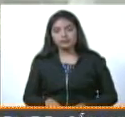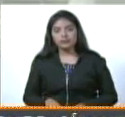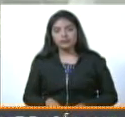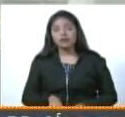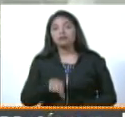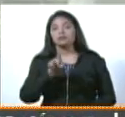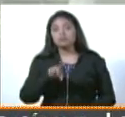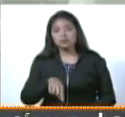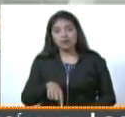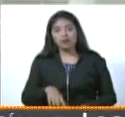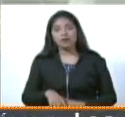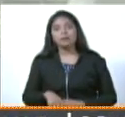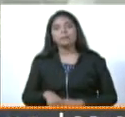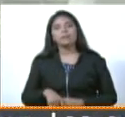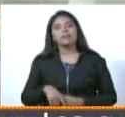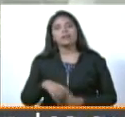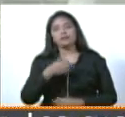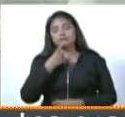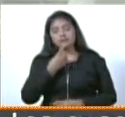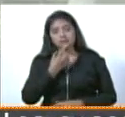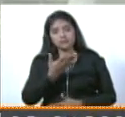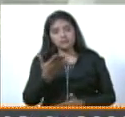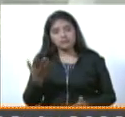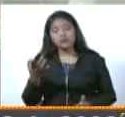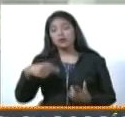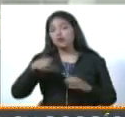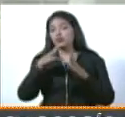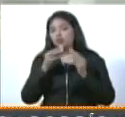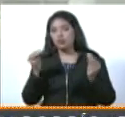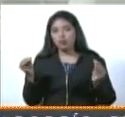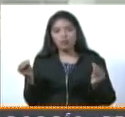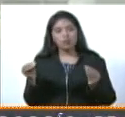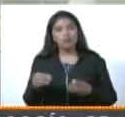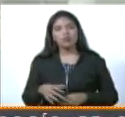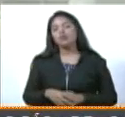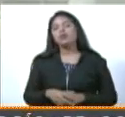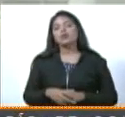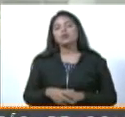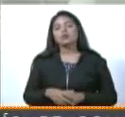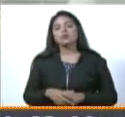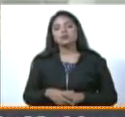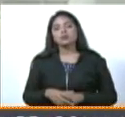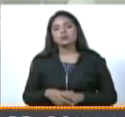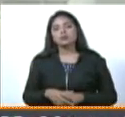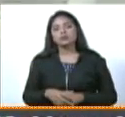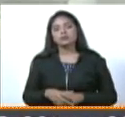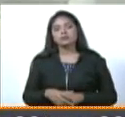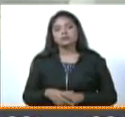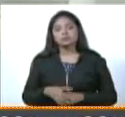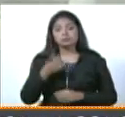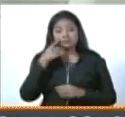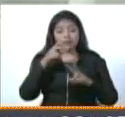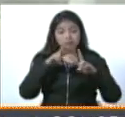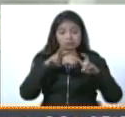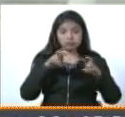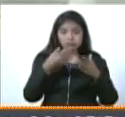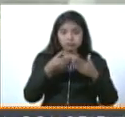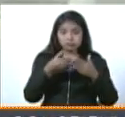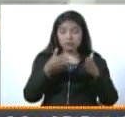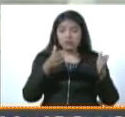asimismo, queremos decir que todo lo que es las baterías de auditorías y las